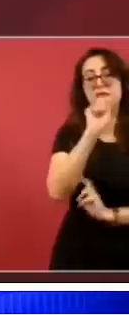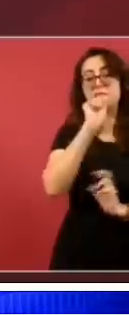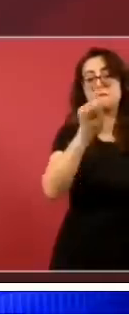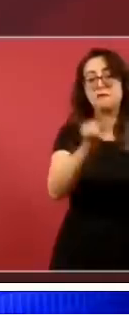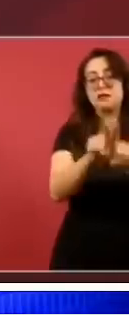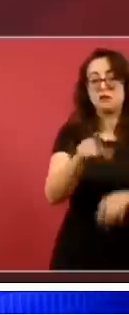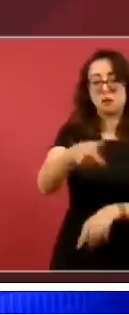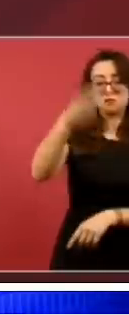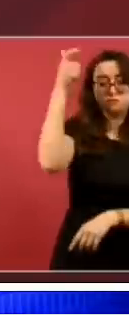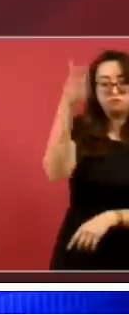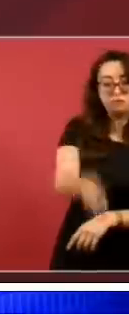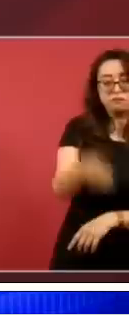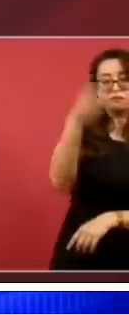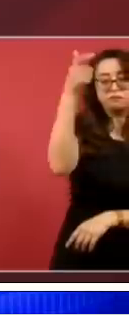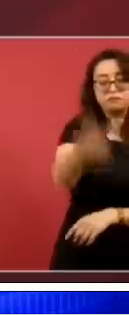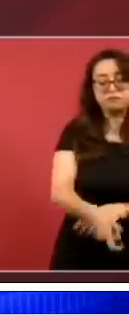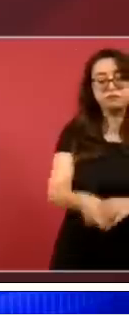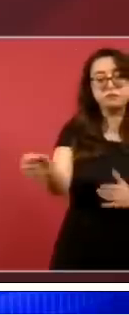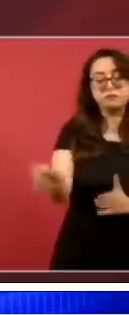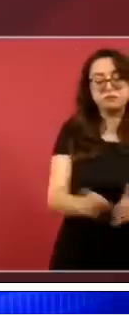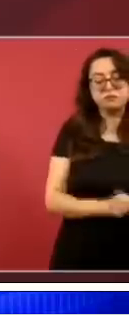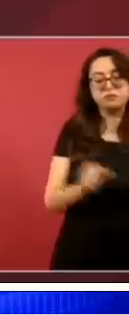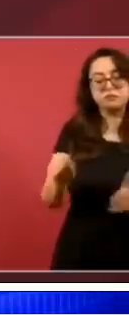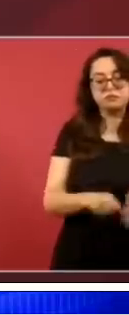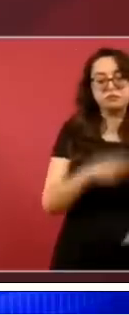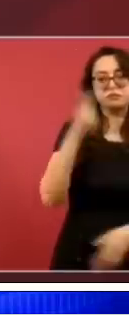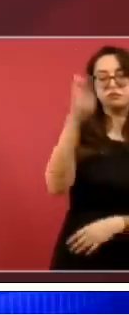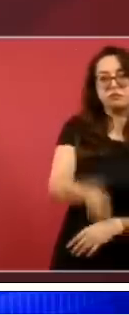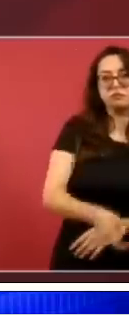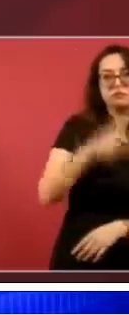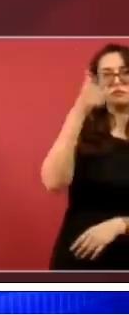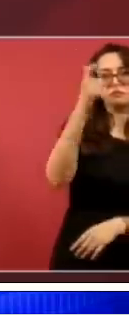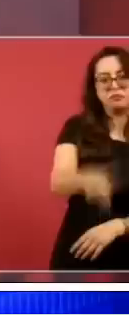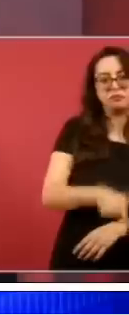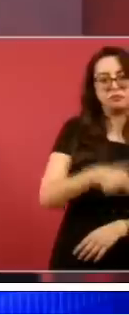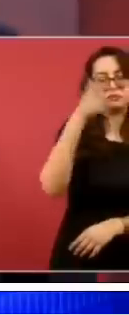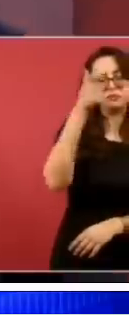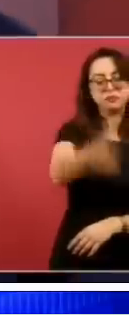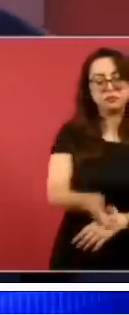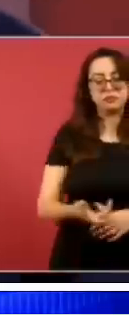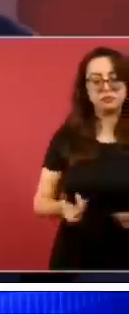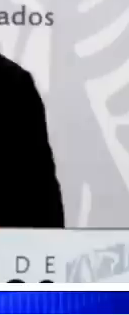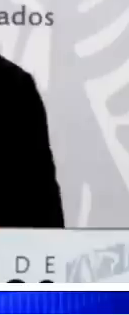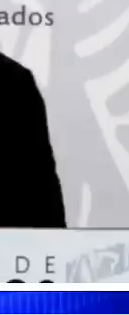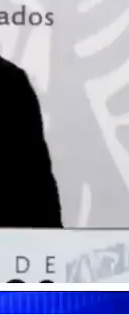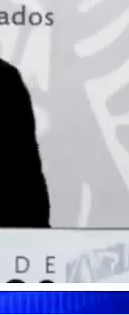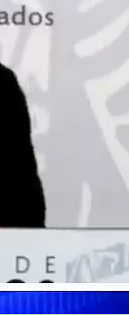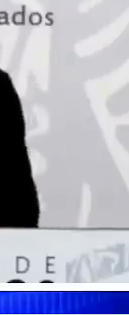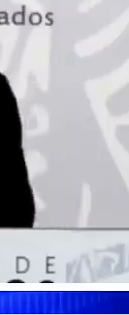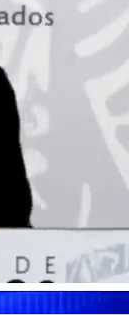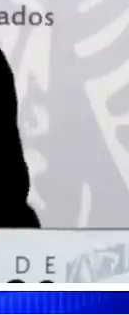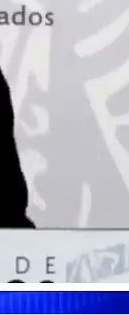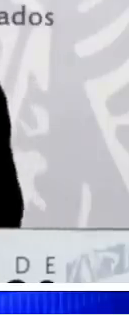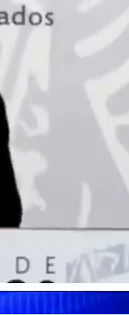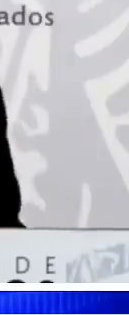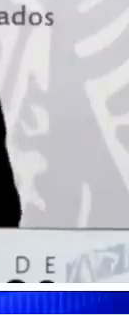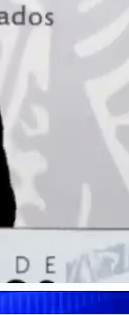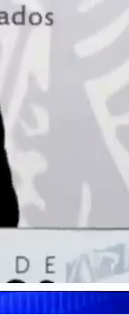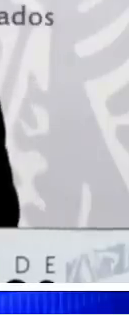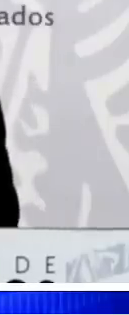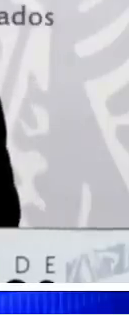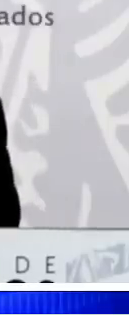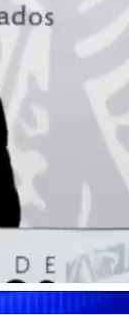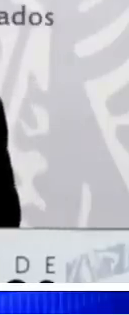judicial de la Federación es una estrategia en contra del plan c ya también la oposición está en lo suyo pues